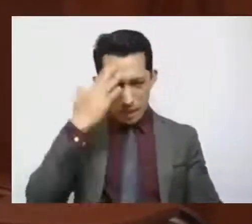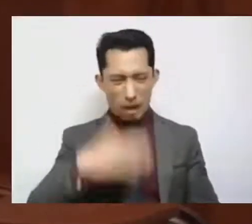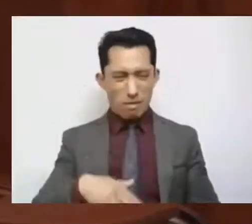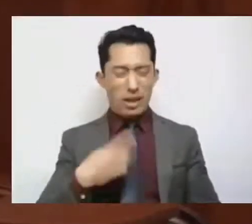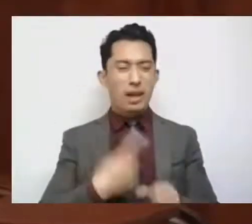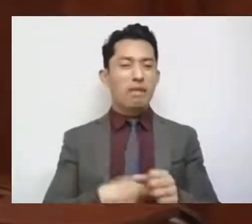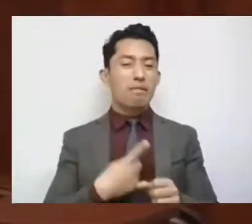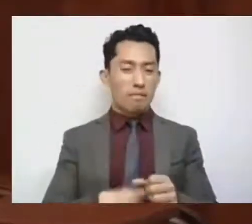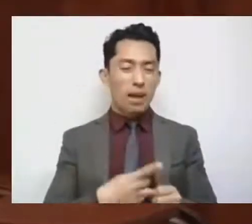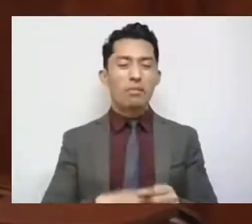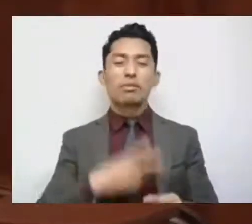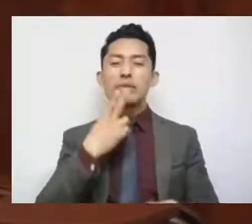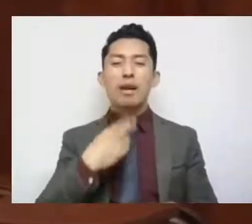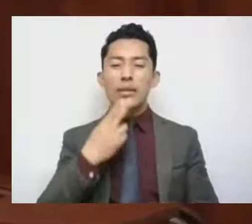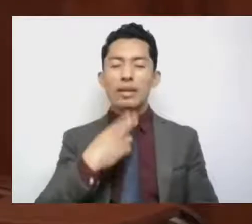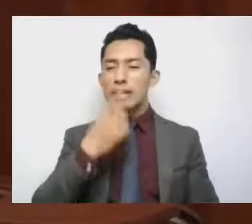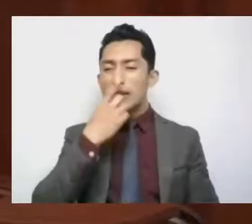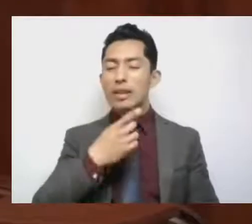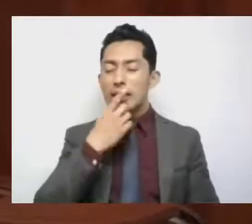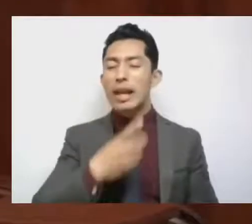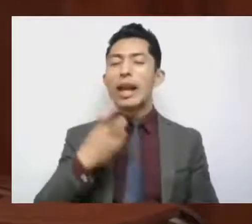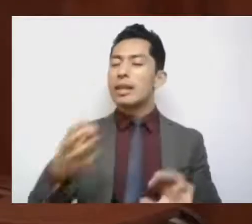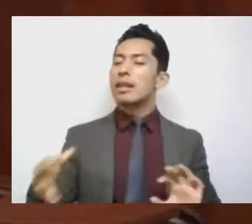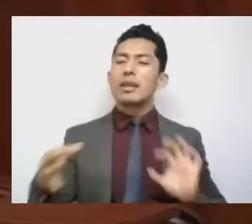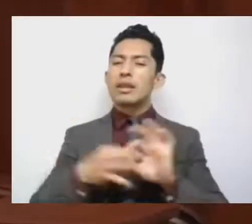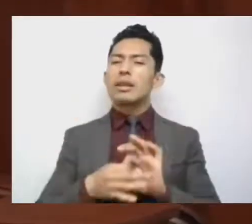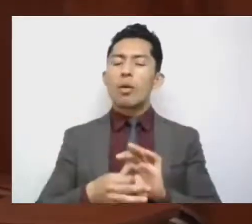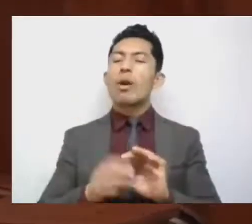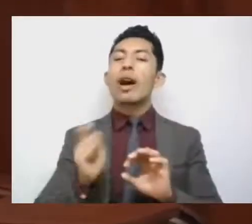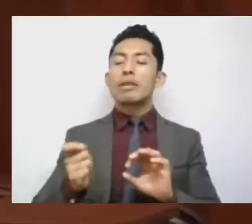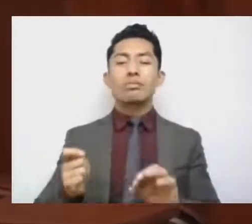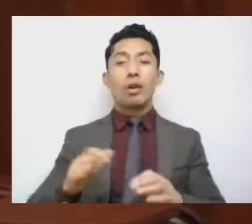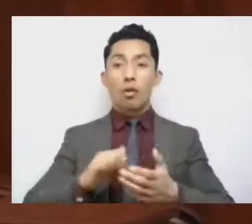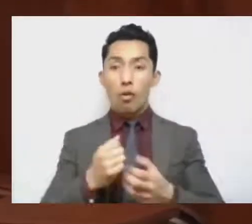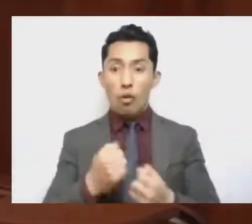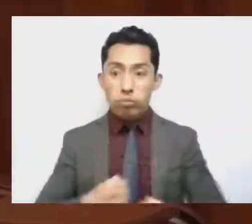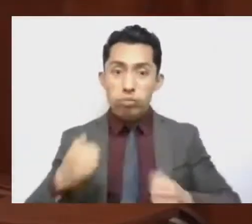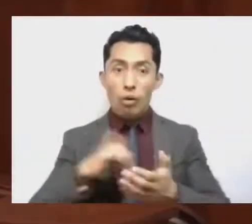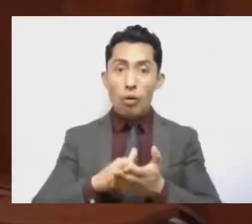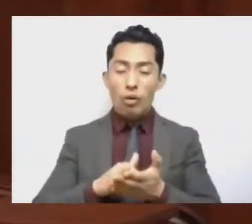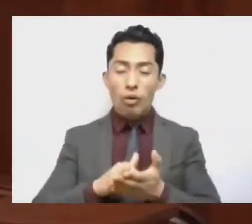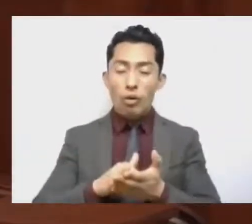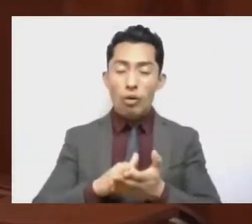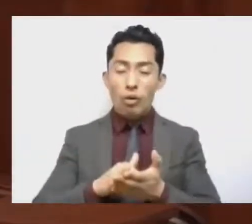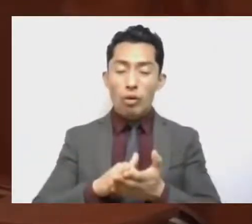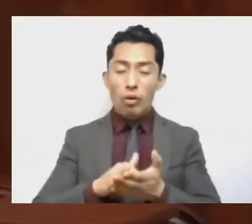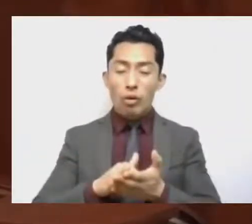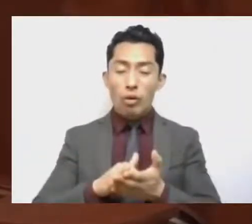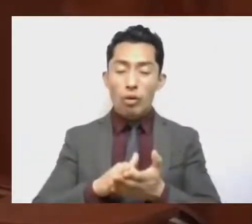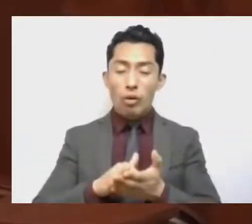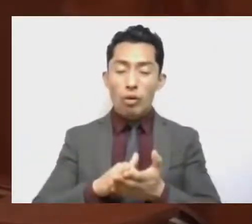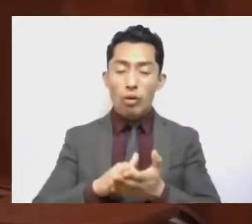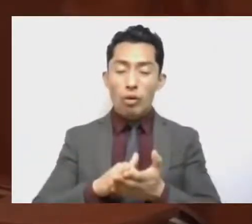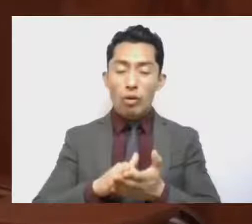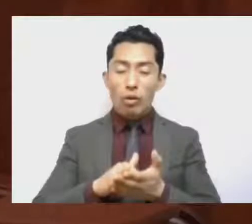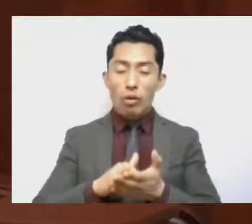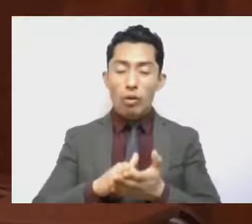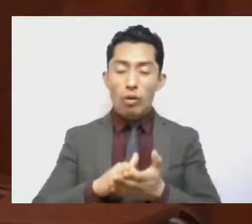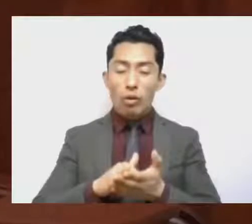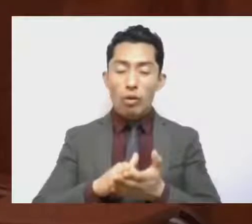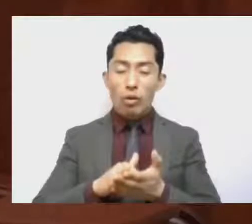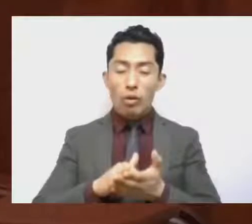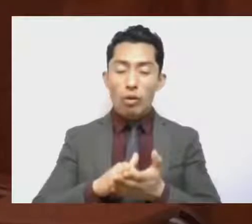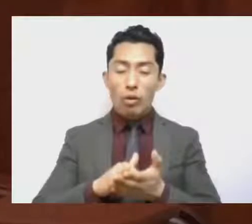diabetes está estrechamente ligada al sobrepeso y la obesidad, de acuerdo a las cifras reportadas en el